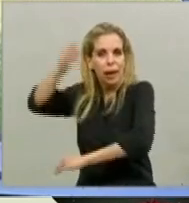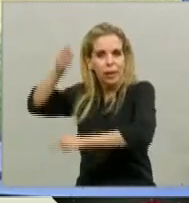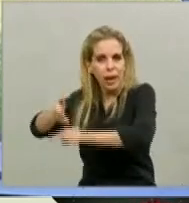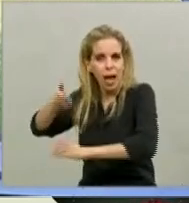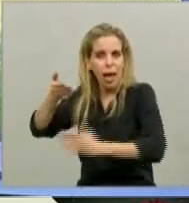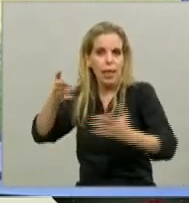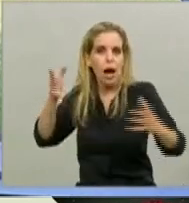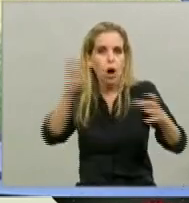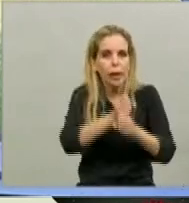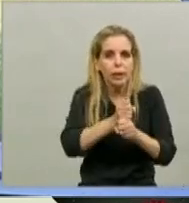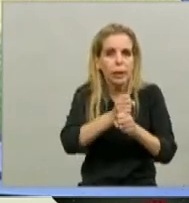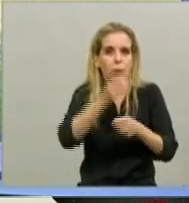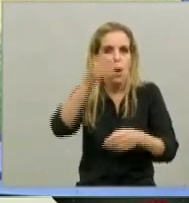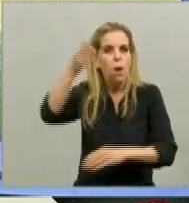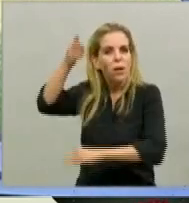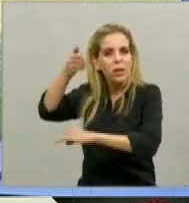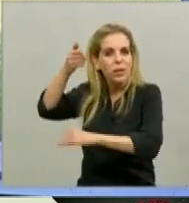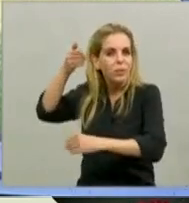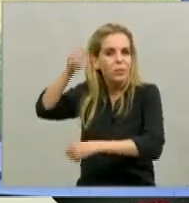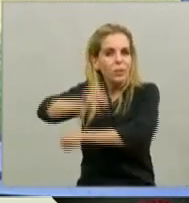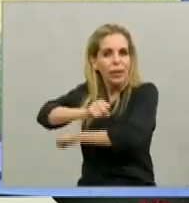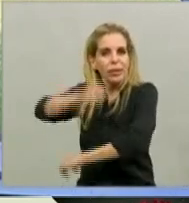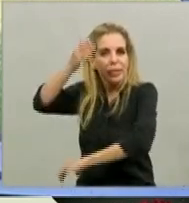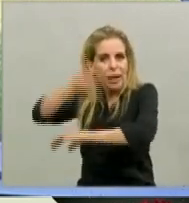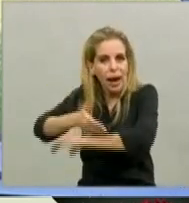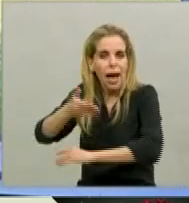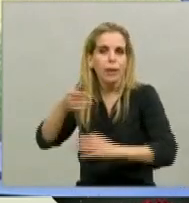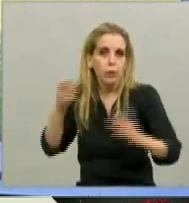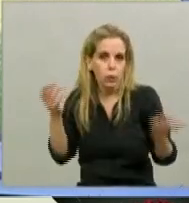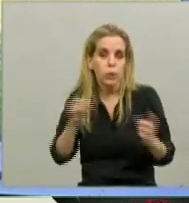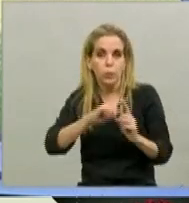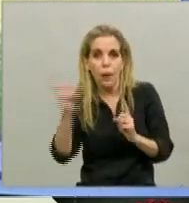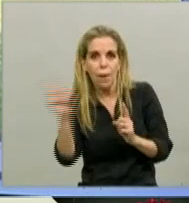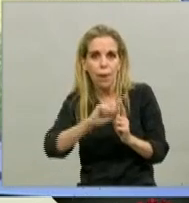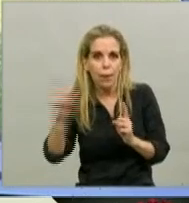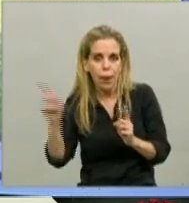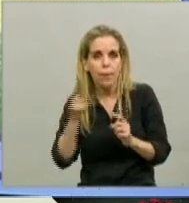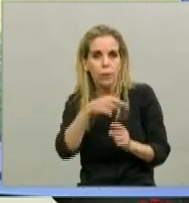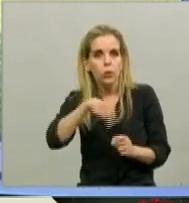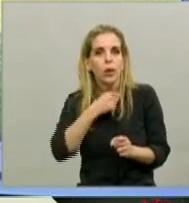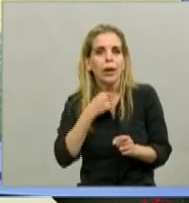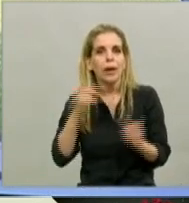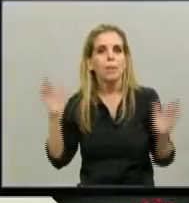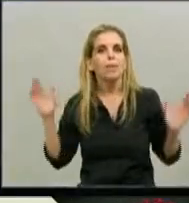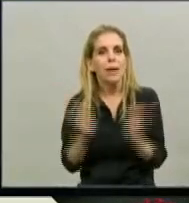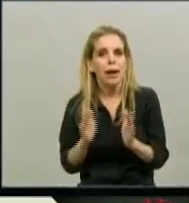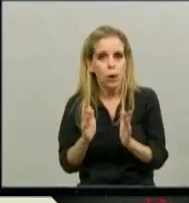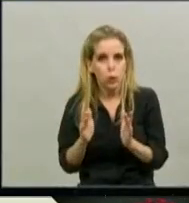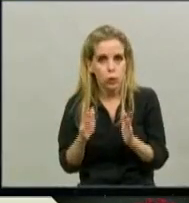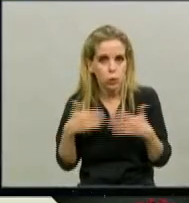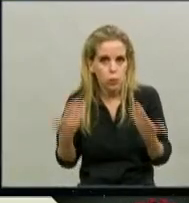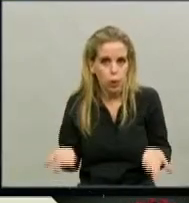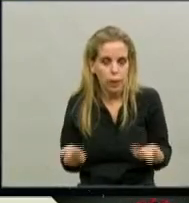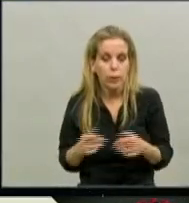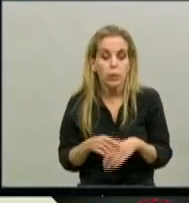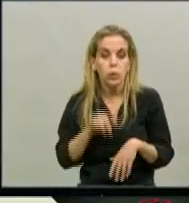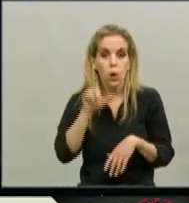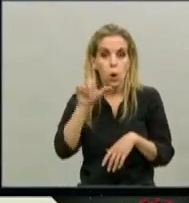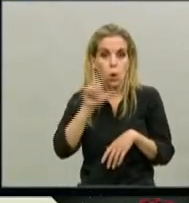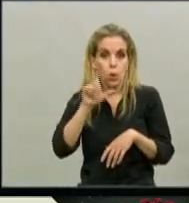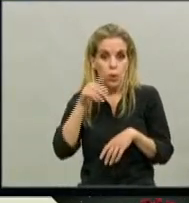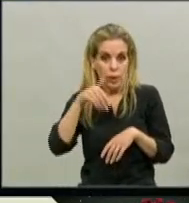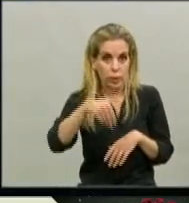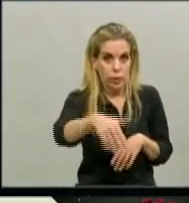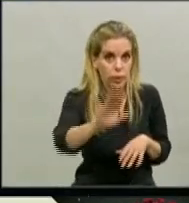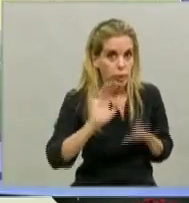donde hay otra gente, con lo cual, por los dos motivos es que estamos trabajando para reducirlo. A partir del lunes, solo